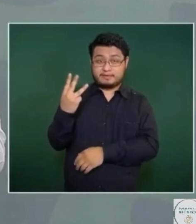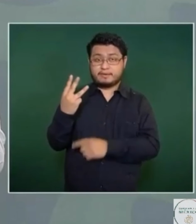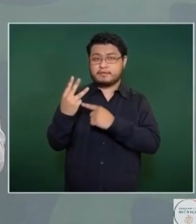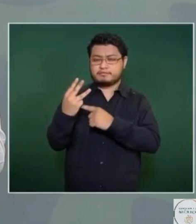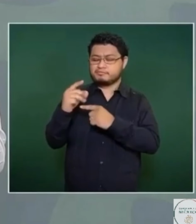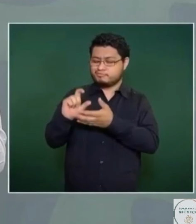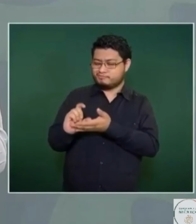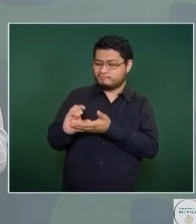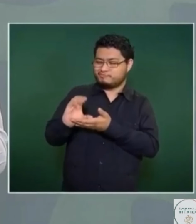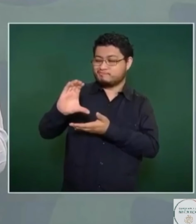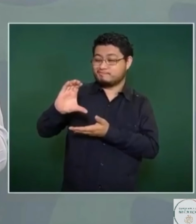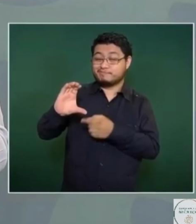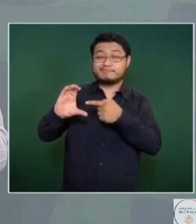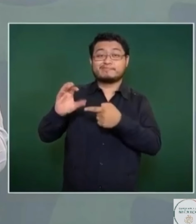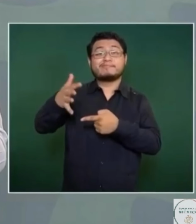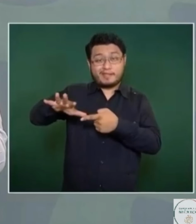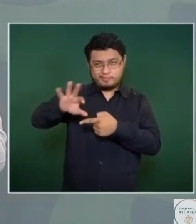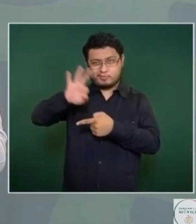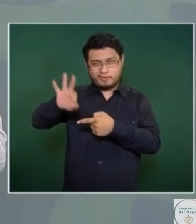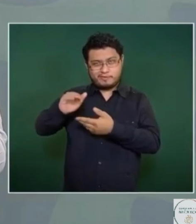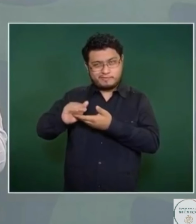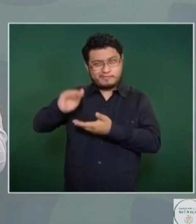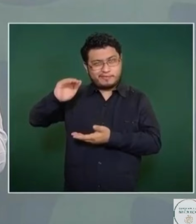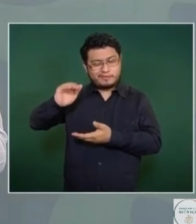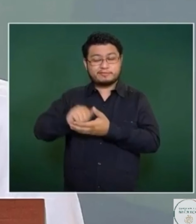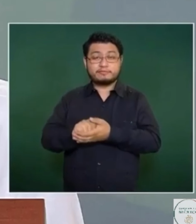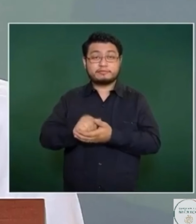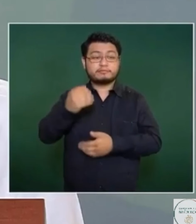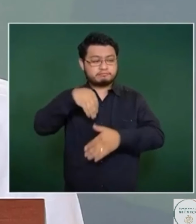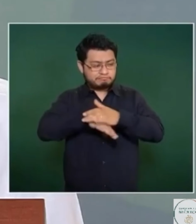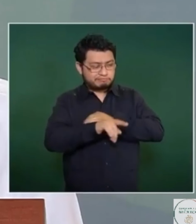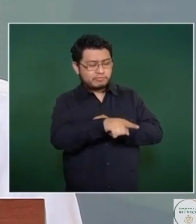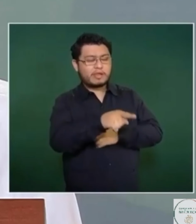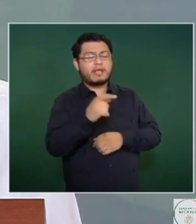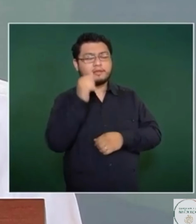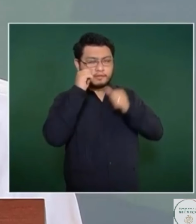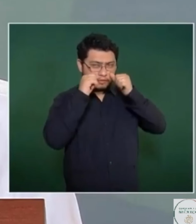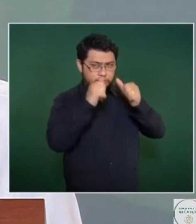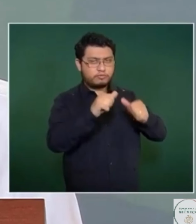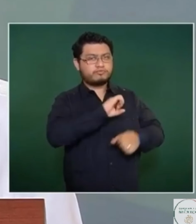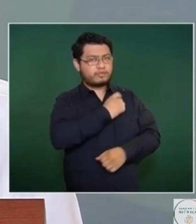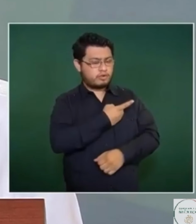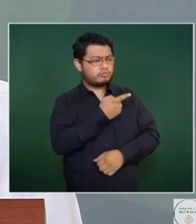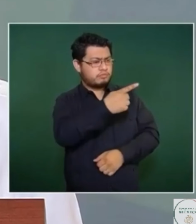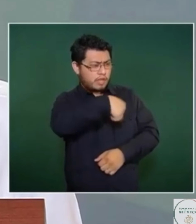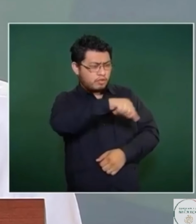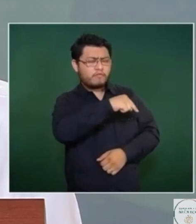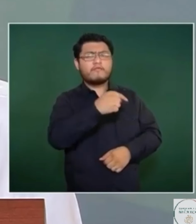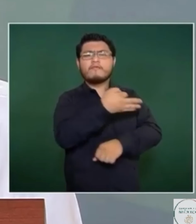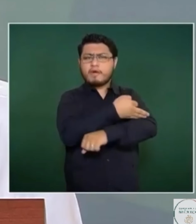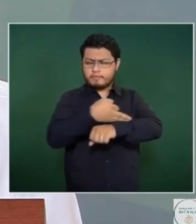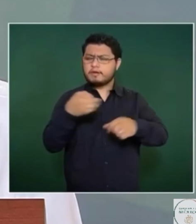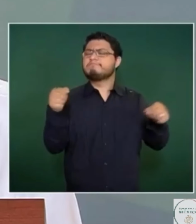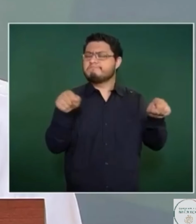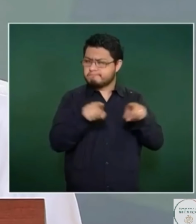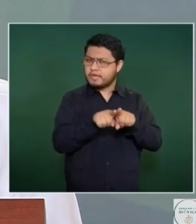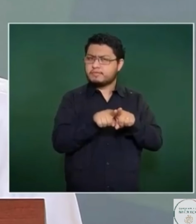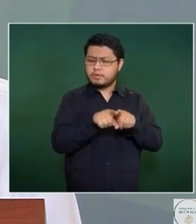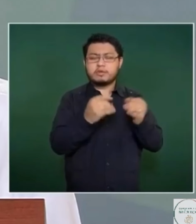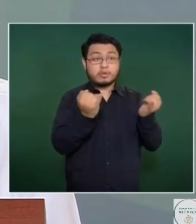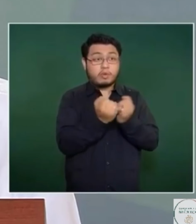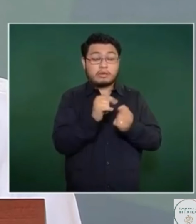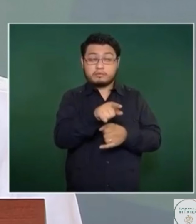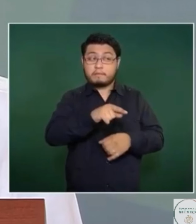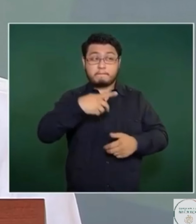salarial del 10%, acceso a servicios de salud para ellos y su familia y en casos de accidente o riesgo de trabajo en